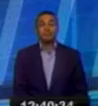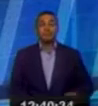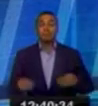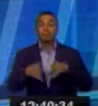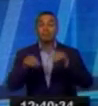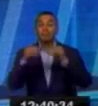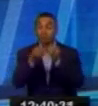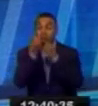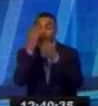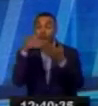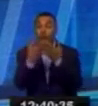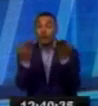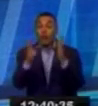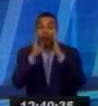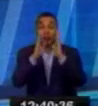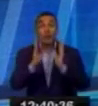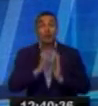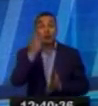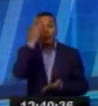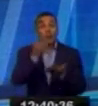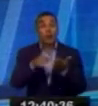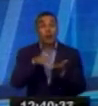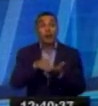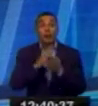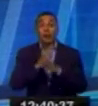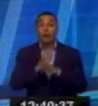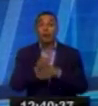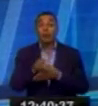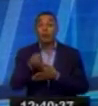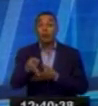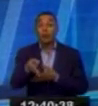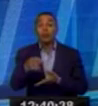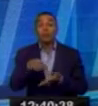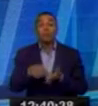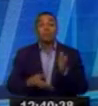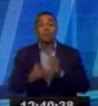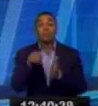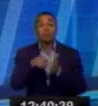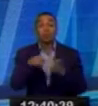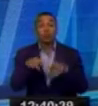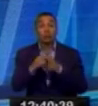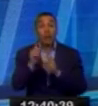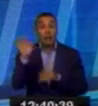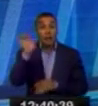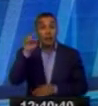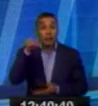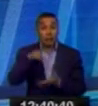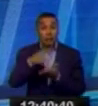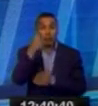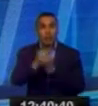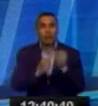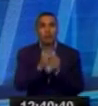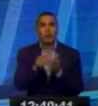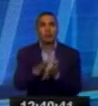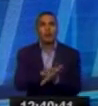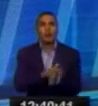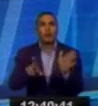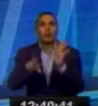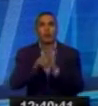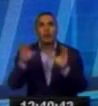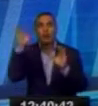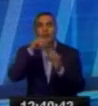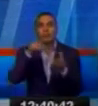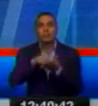Seguimos informando, amigos televidentes, atención, porque la Defensoría del Pueblo enviará a inicios del próximo año un proyecto de ley que